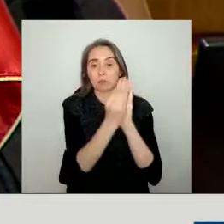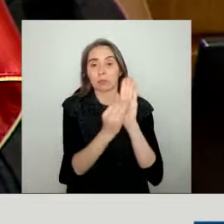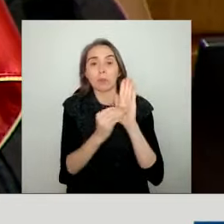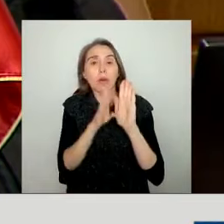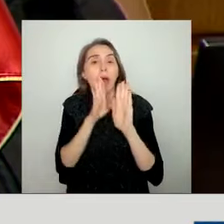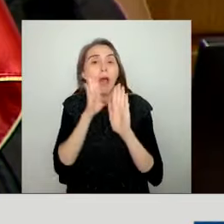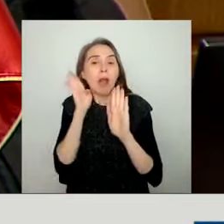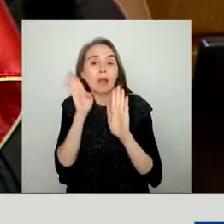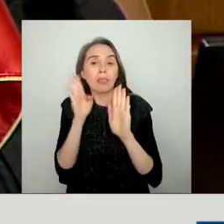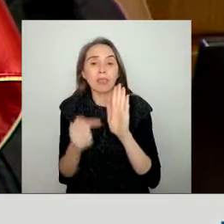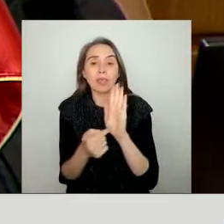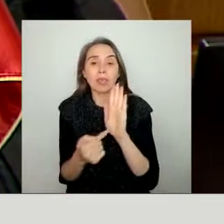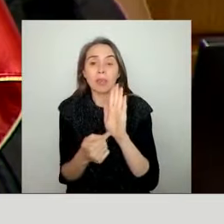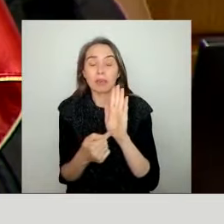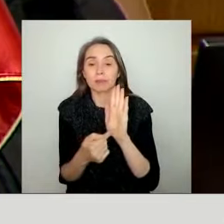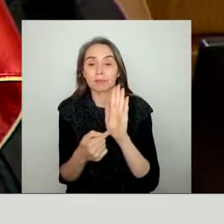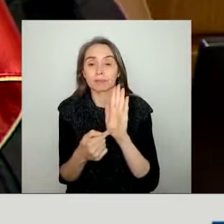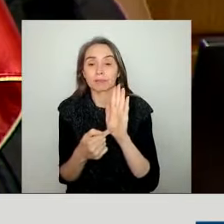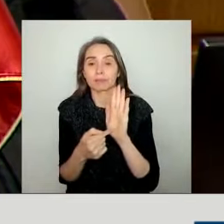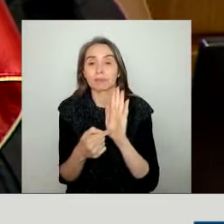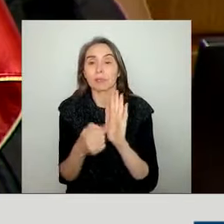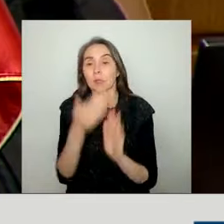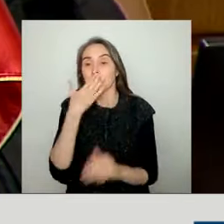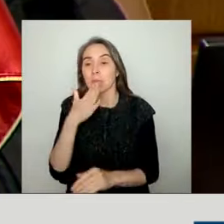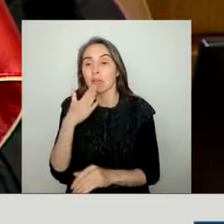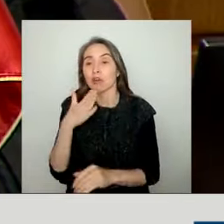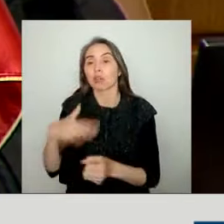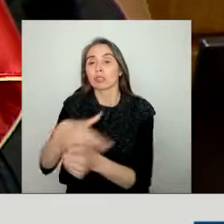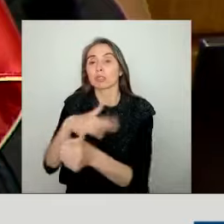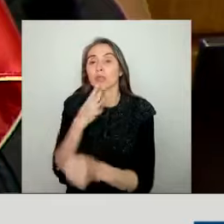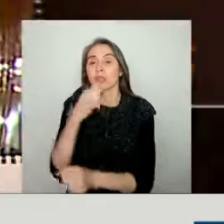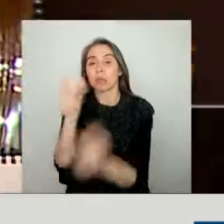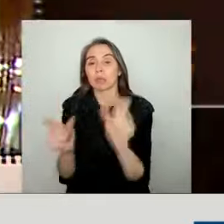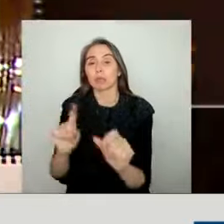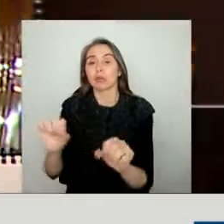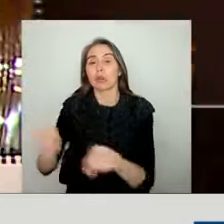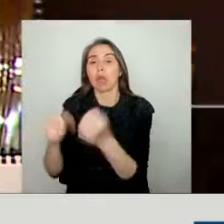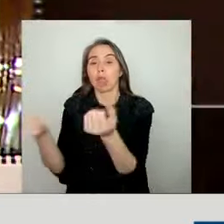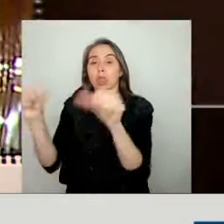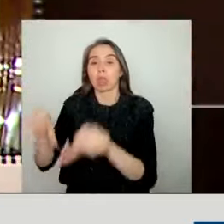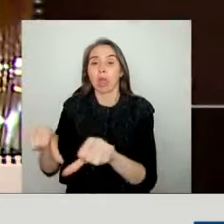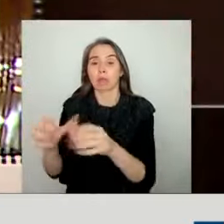y le mejore las condiciones de vida a la gente y no se las dañe Muchas gracias